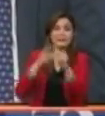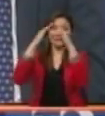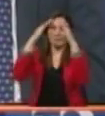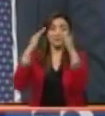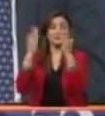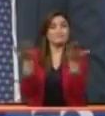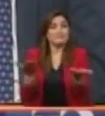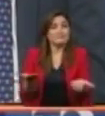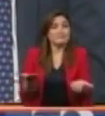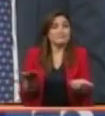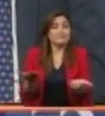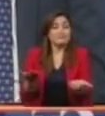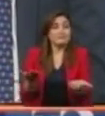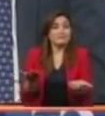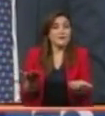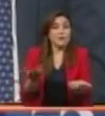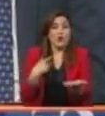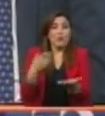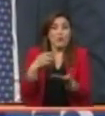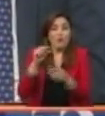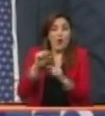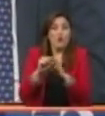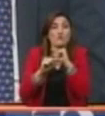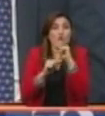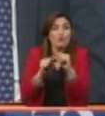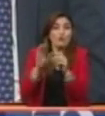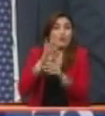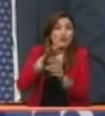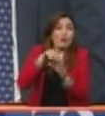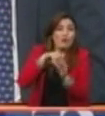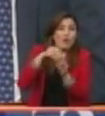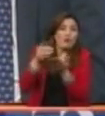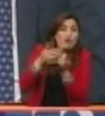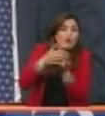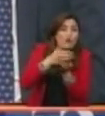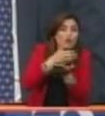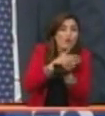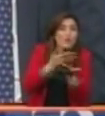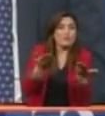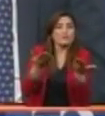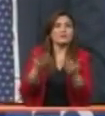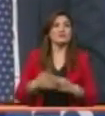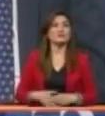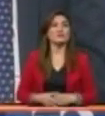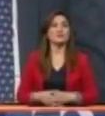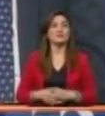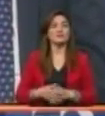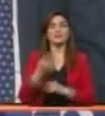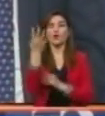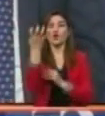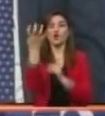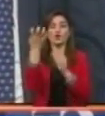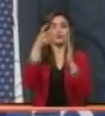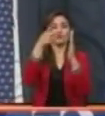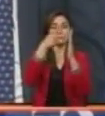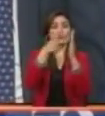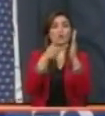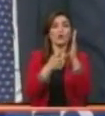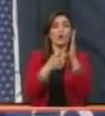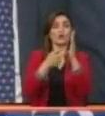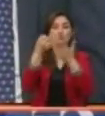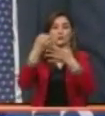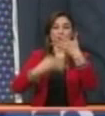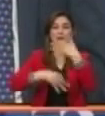etcétera. Son medidas que se irán recaudando, no son inyección a la vena. Todo esto, estas 14 medidas aproximadamente suman